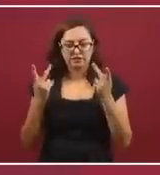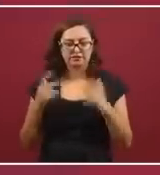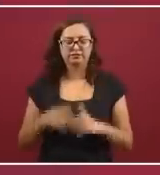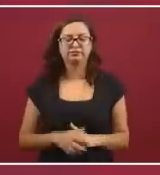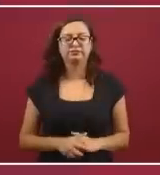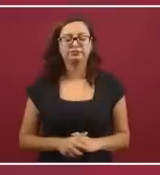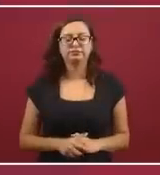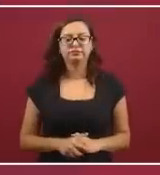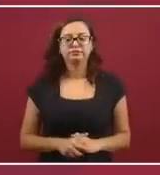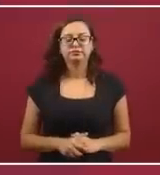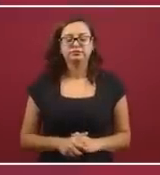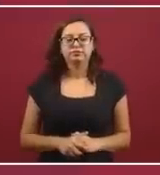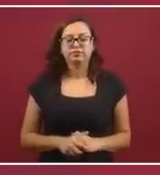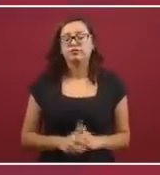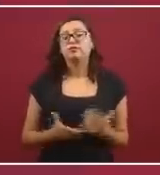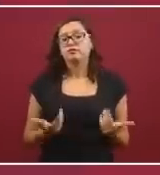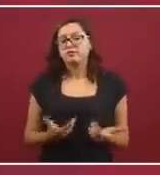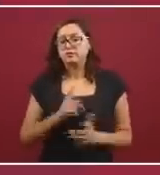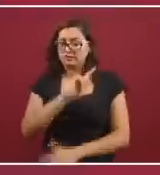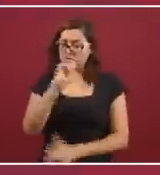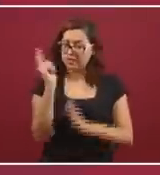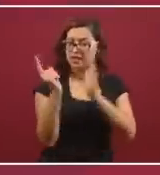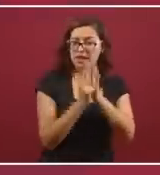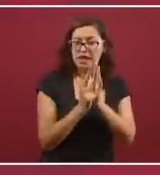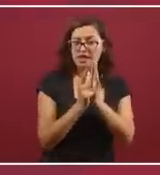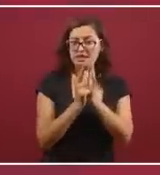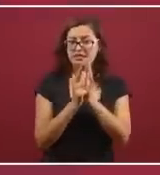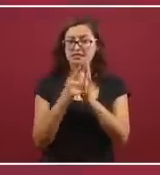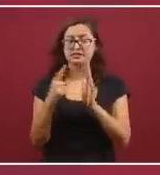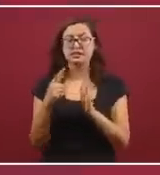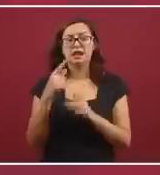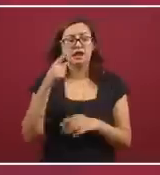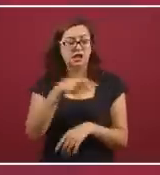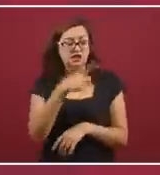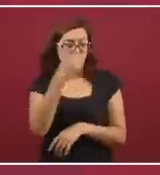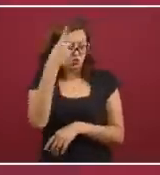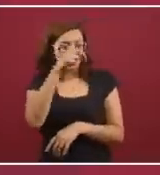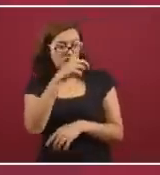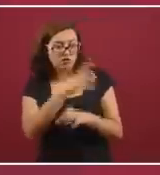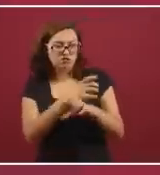de extinción de dominios y en particular la d